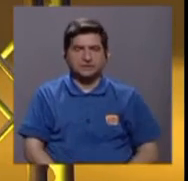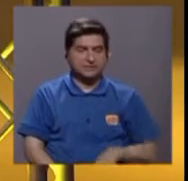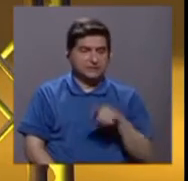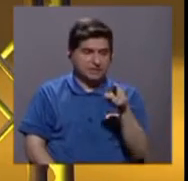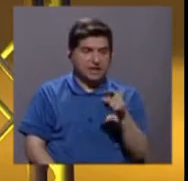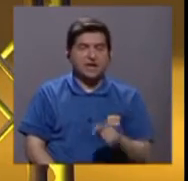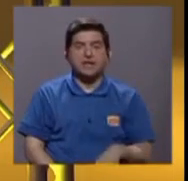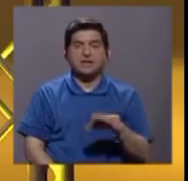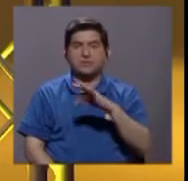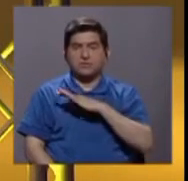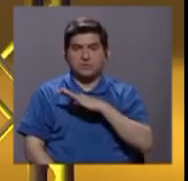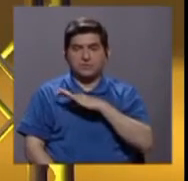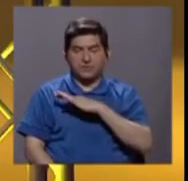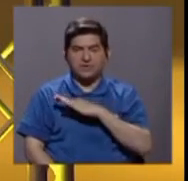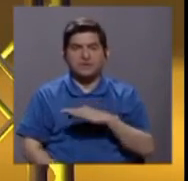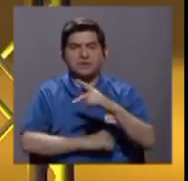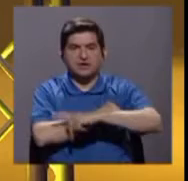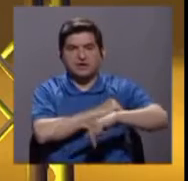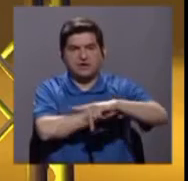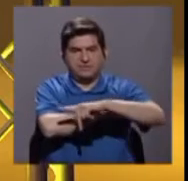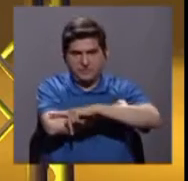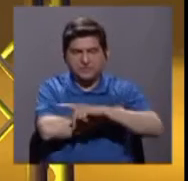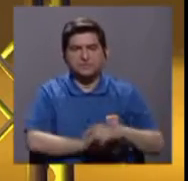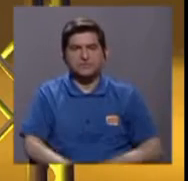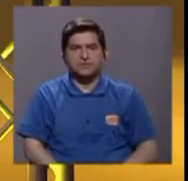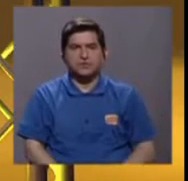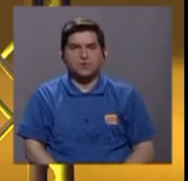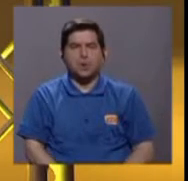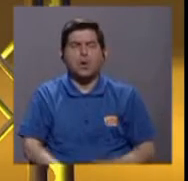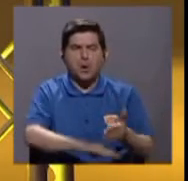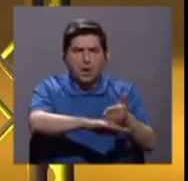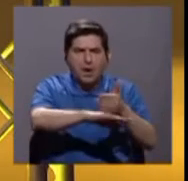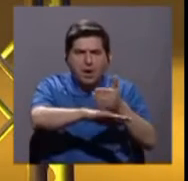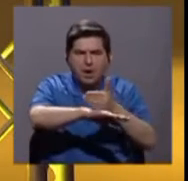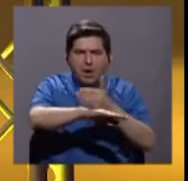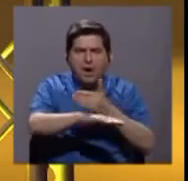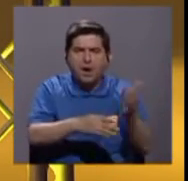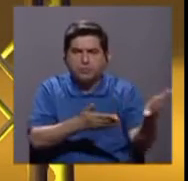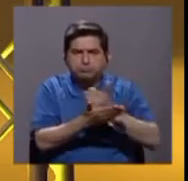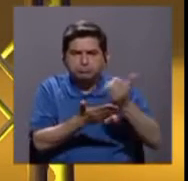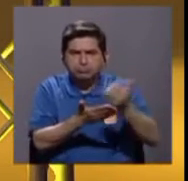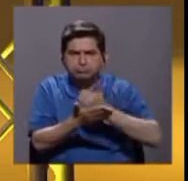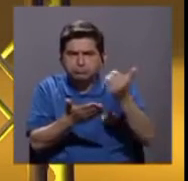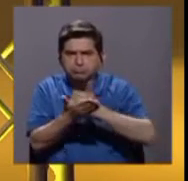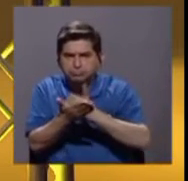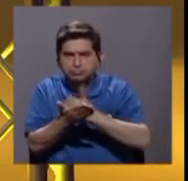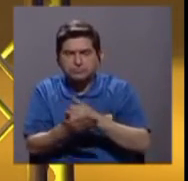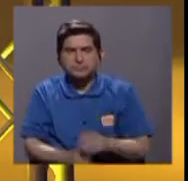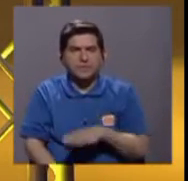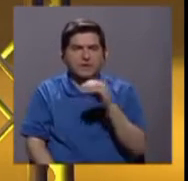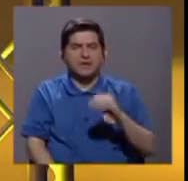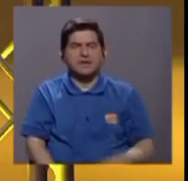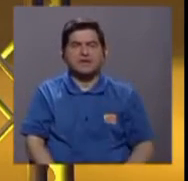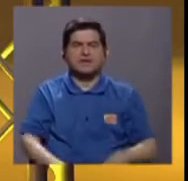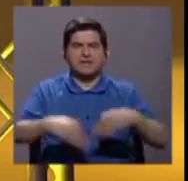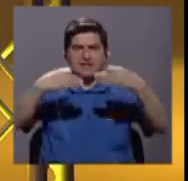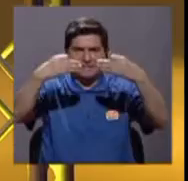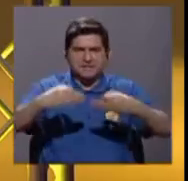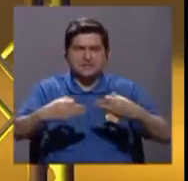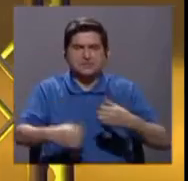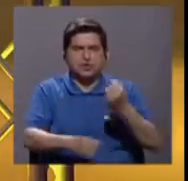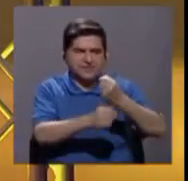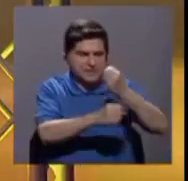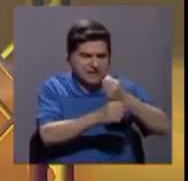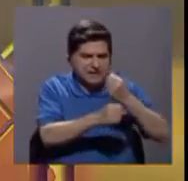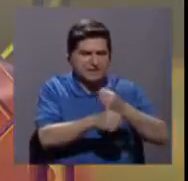a traer al país un alivio, se mejoró la recaudación y se tomaron medidas en materia de empleo, en